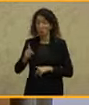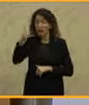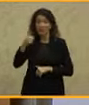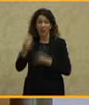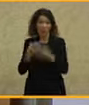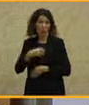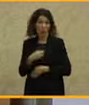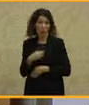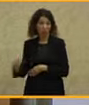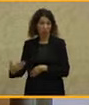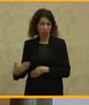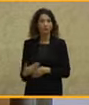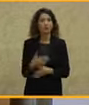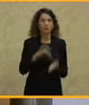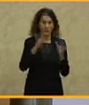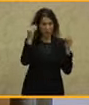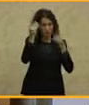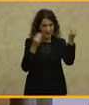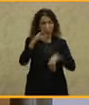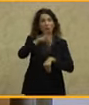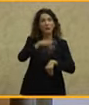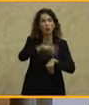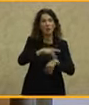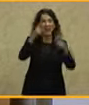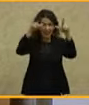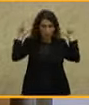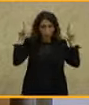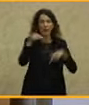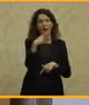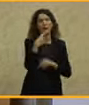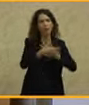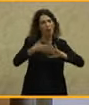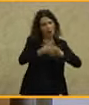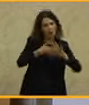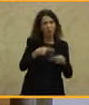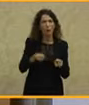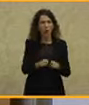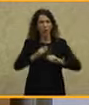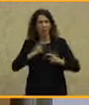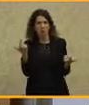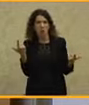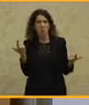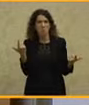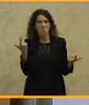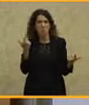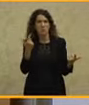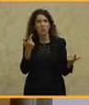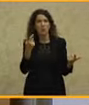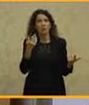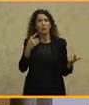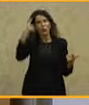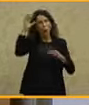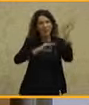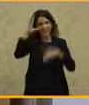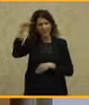hacer. Como si pensaran que una patología, como es la esquizofrenia, que aquí se ha dicho, alterara el coeficiente intelectual